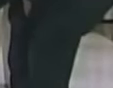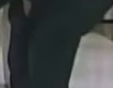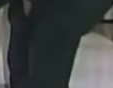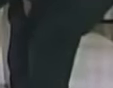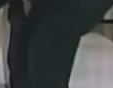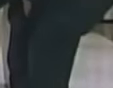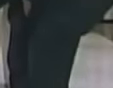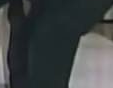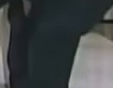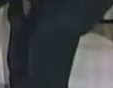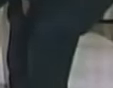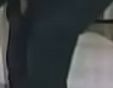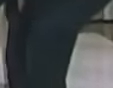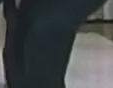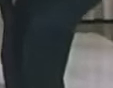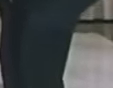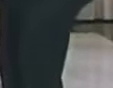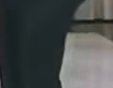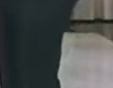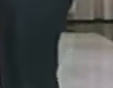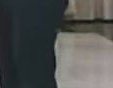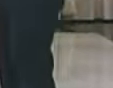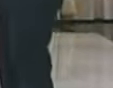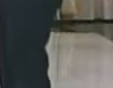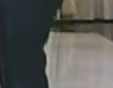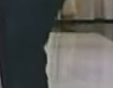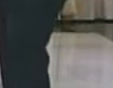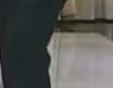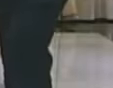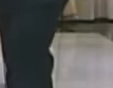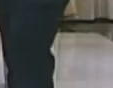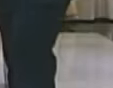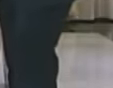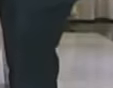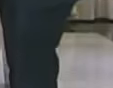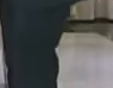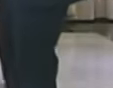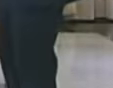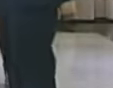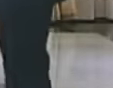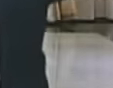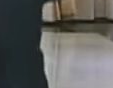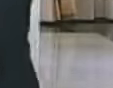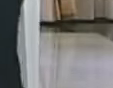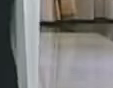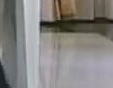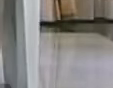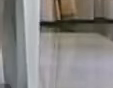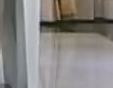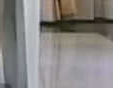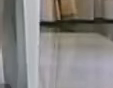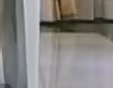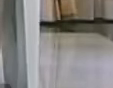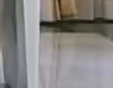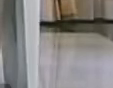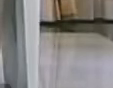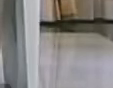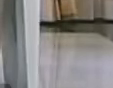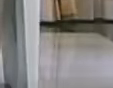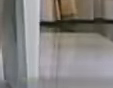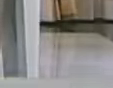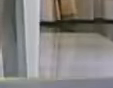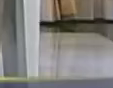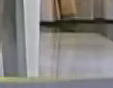Manaquín Cocuina. Parte entonces de la agenda que se desarrolla hasta ahora en el Salón Sol del Perú del Palacio de Miraflores, una agenda de trabajo que